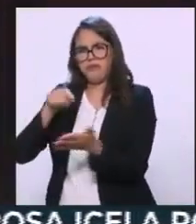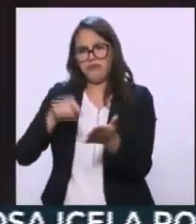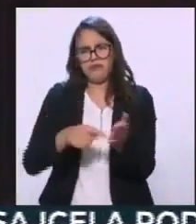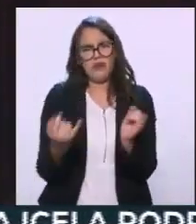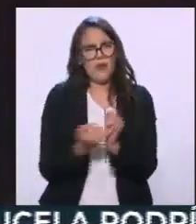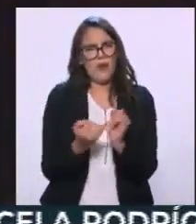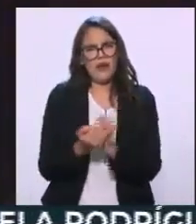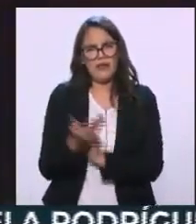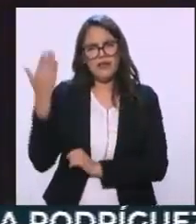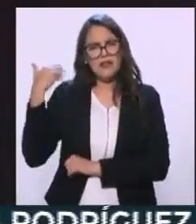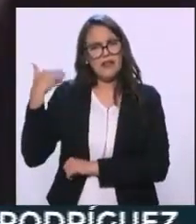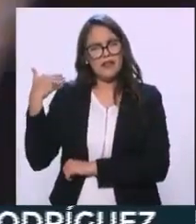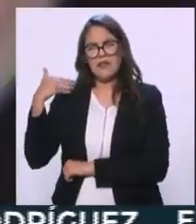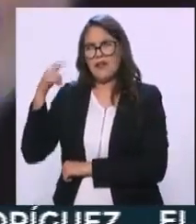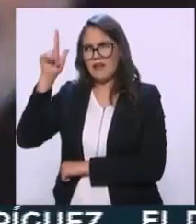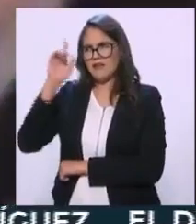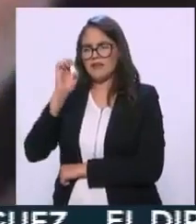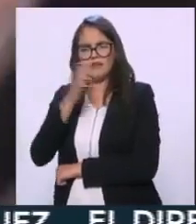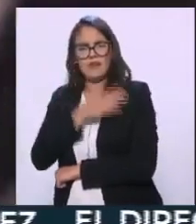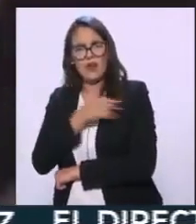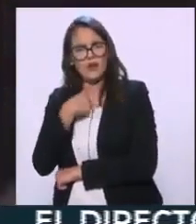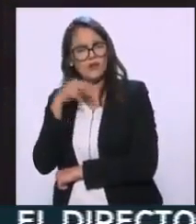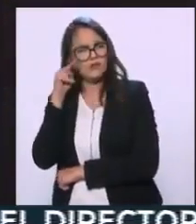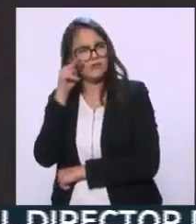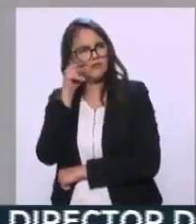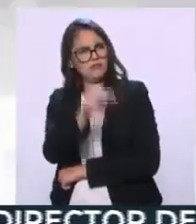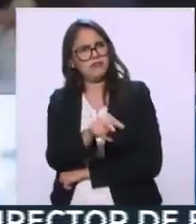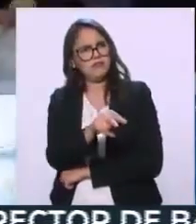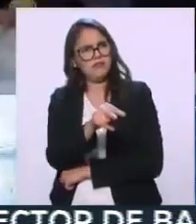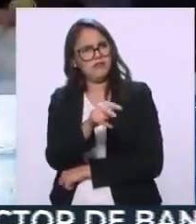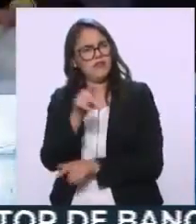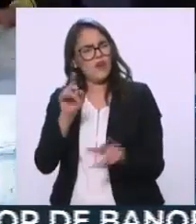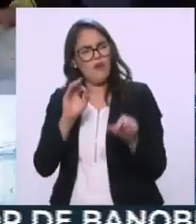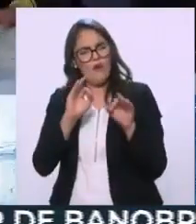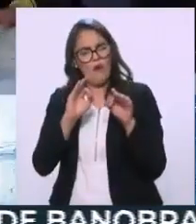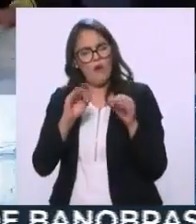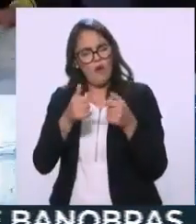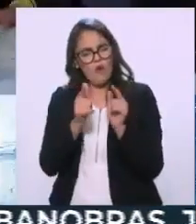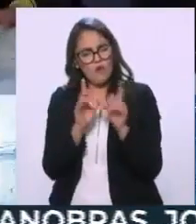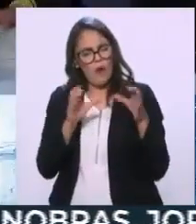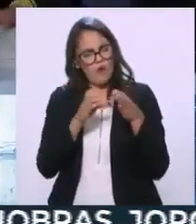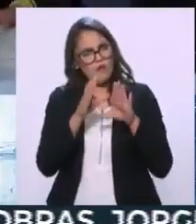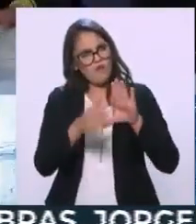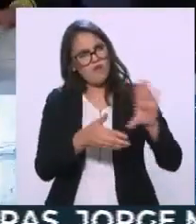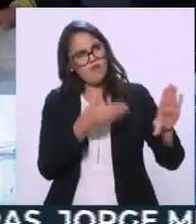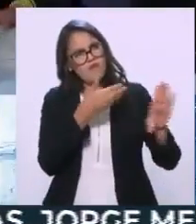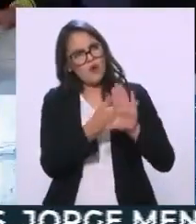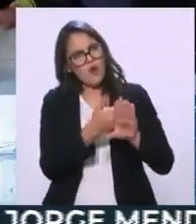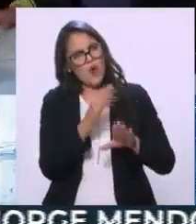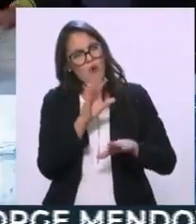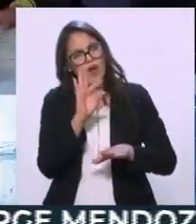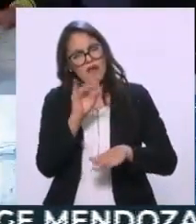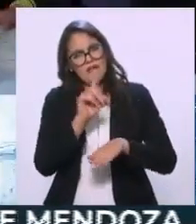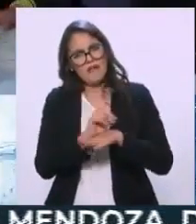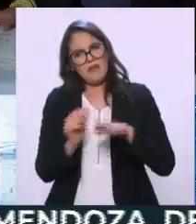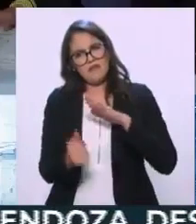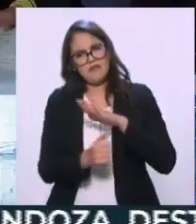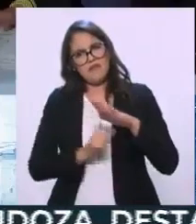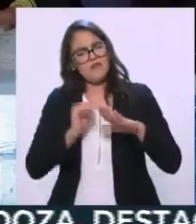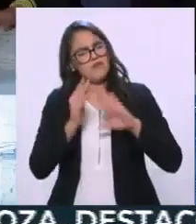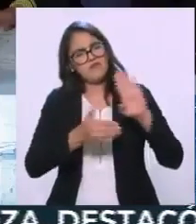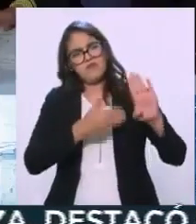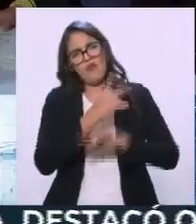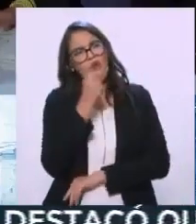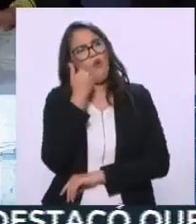Española, escuché a una movilización anticuarentena, y la matriz discursiva de todos era la misma. Había